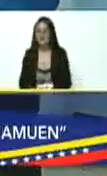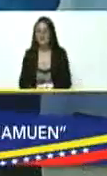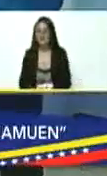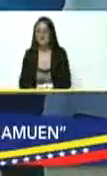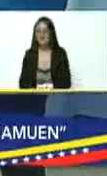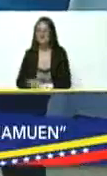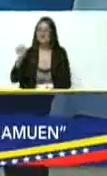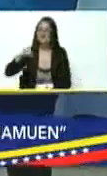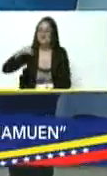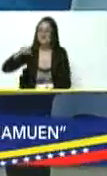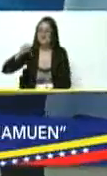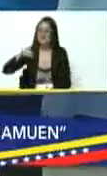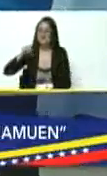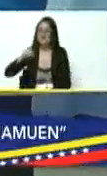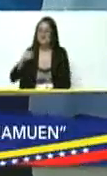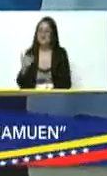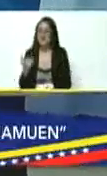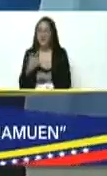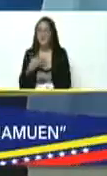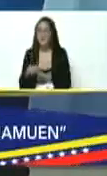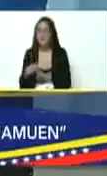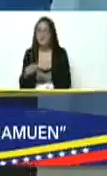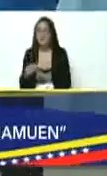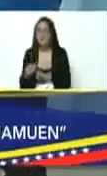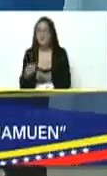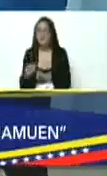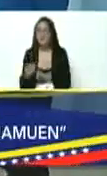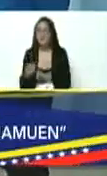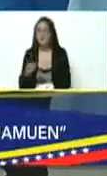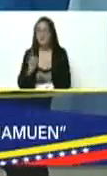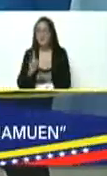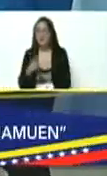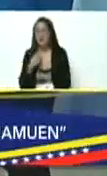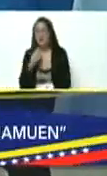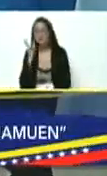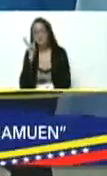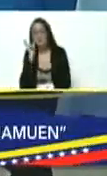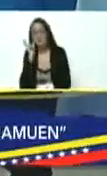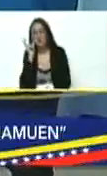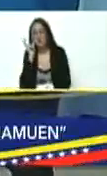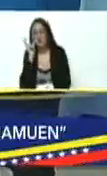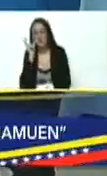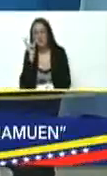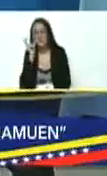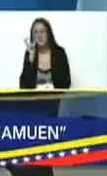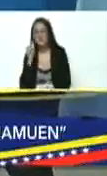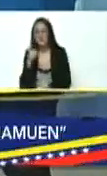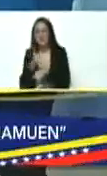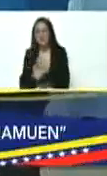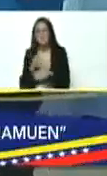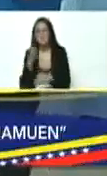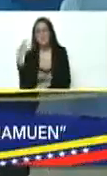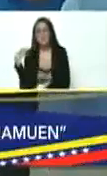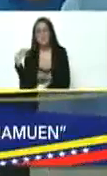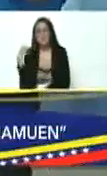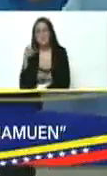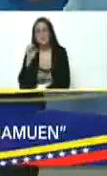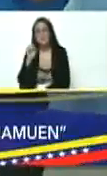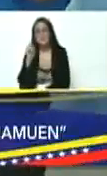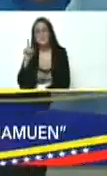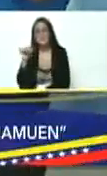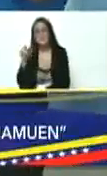Así es, Oliva. Y presidente, no puedo dejar de escuchar al comandante de la SODI porque En media estamos